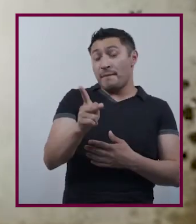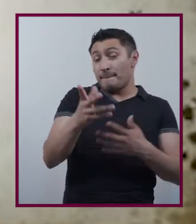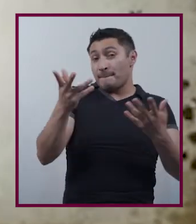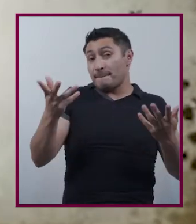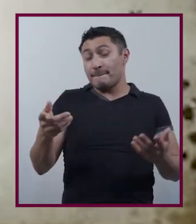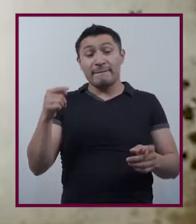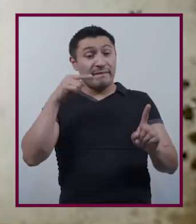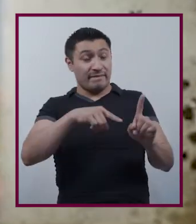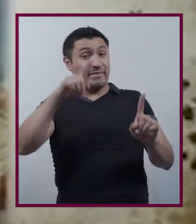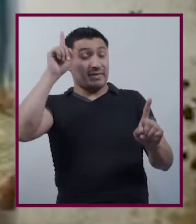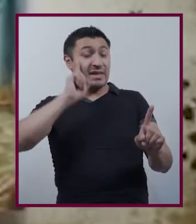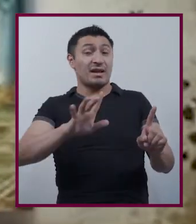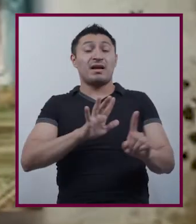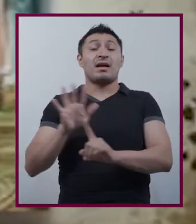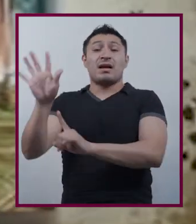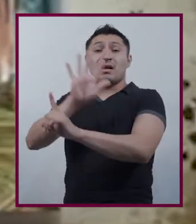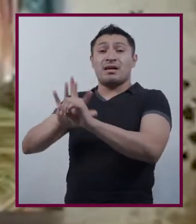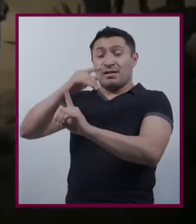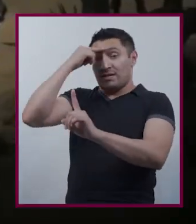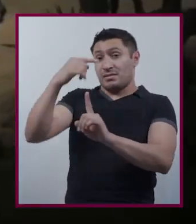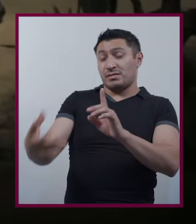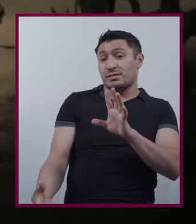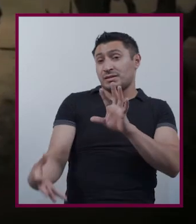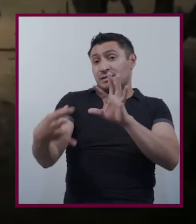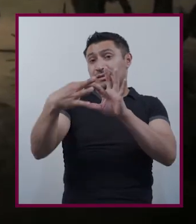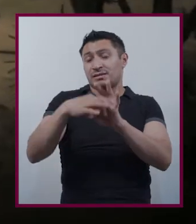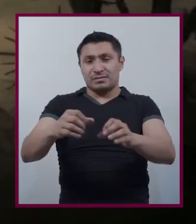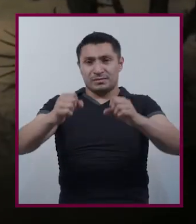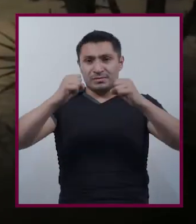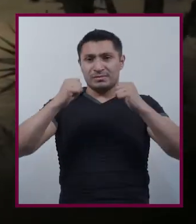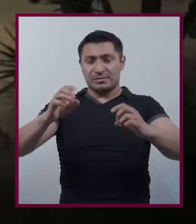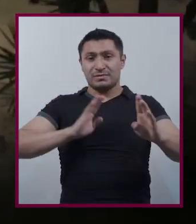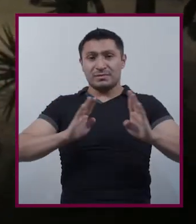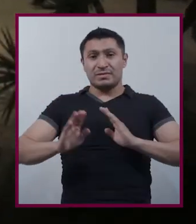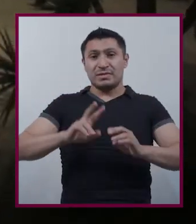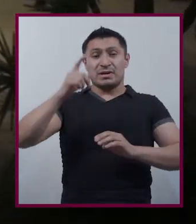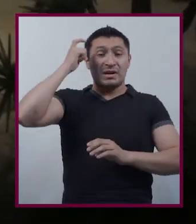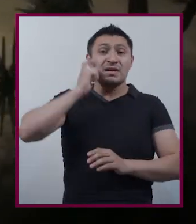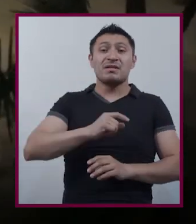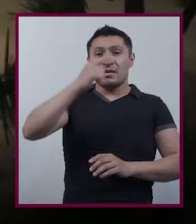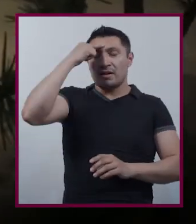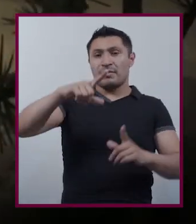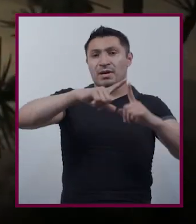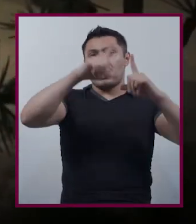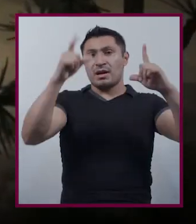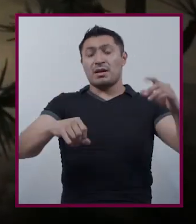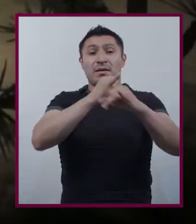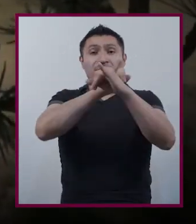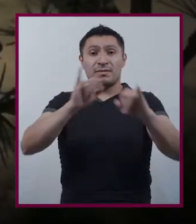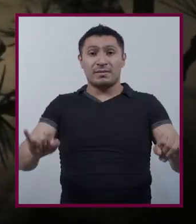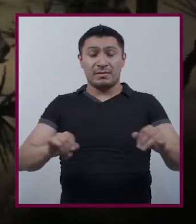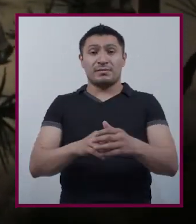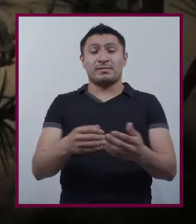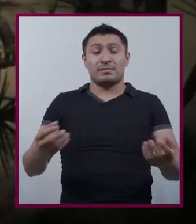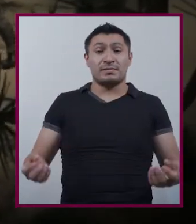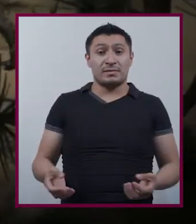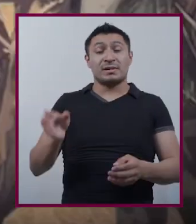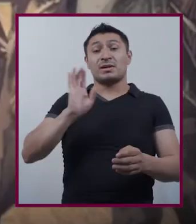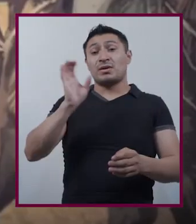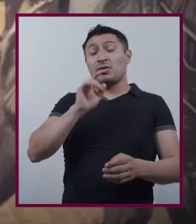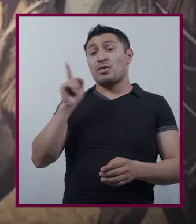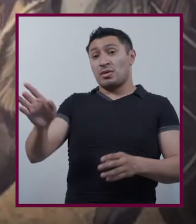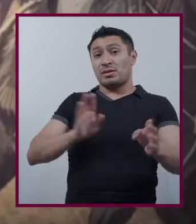incluso que ella fue quien lo convenció a unir fuerzas con Vicente Guerrero para independizar a la Nueva España. Cuando el